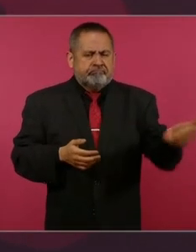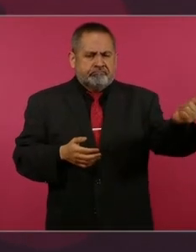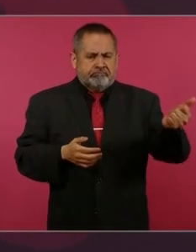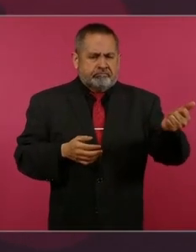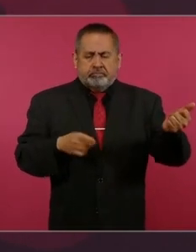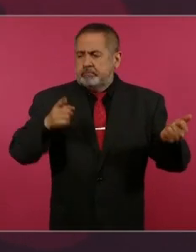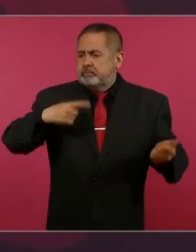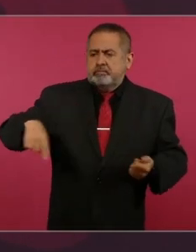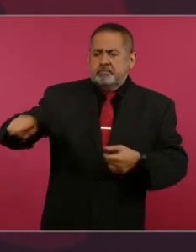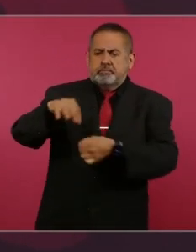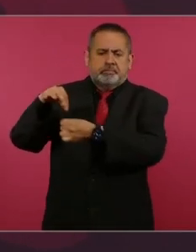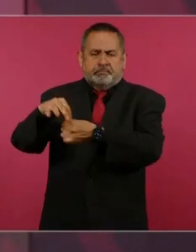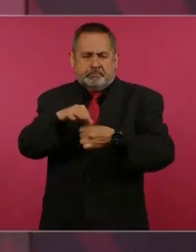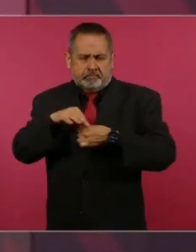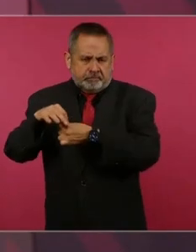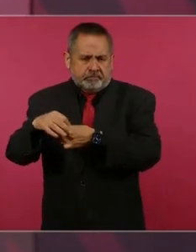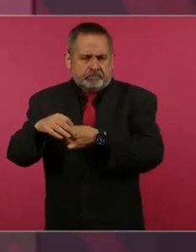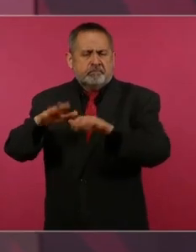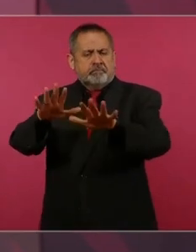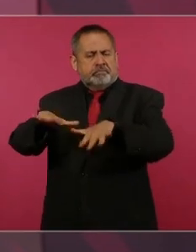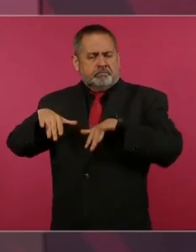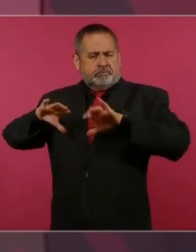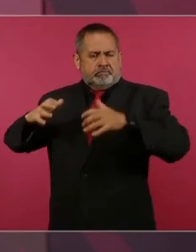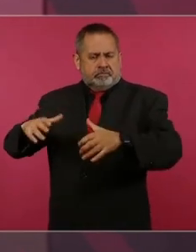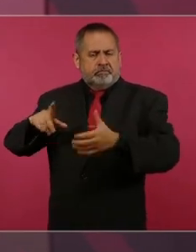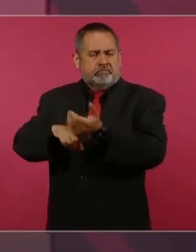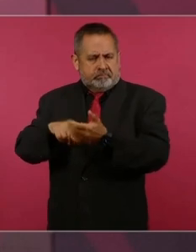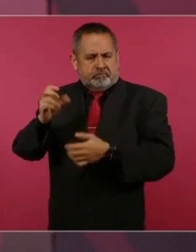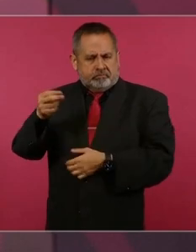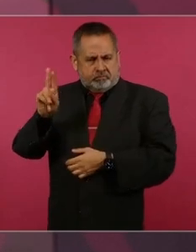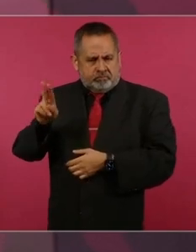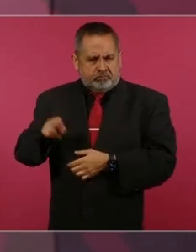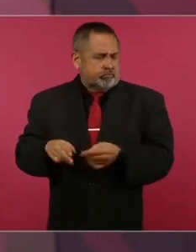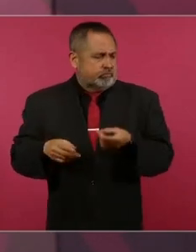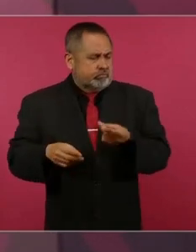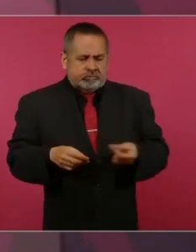se vote en la Asamblea General. Y que